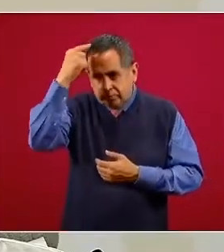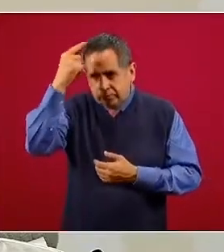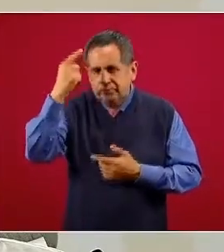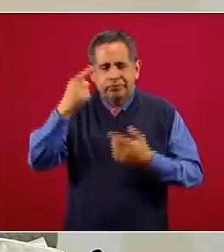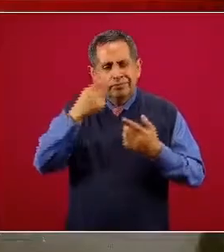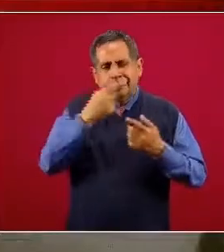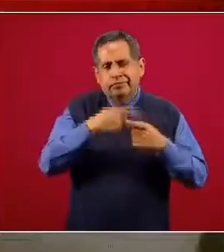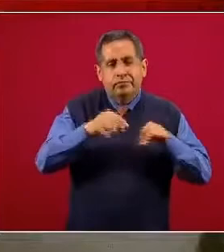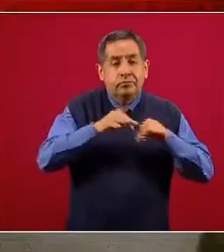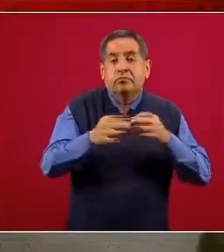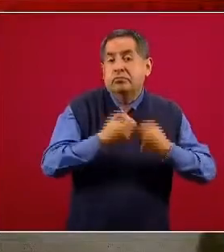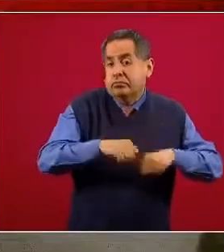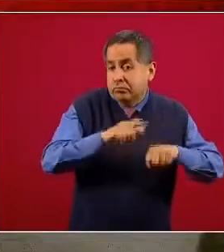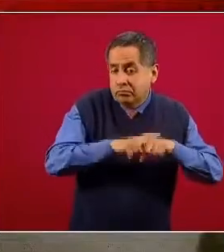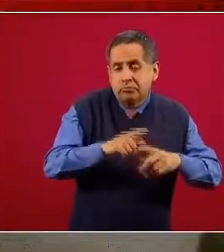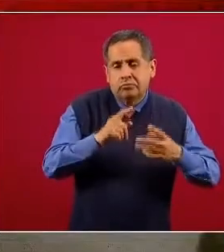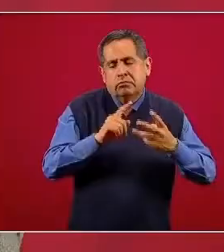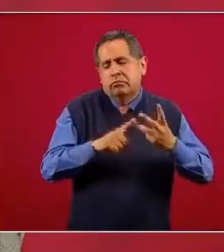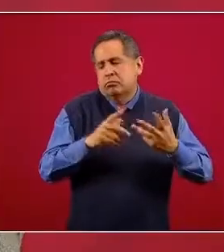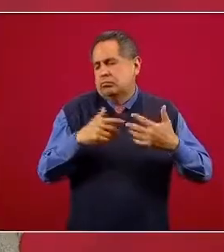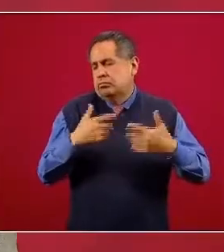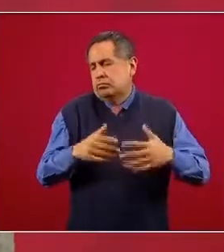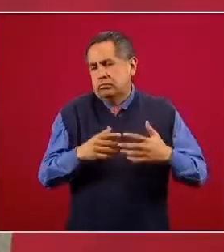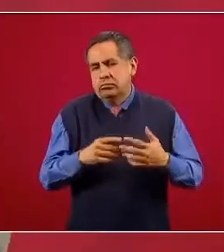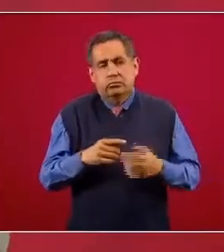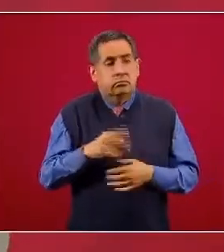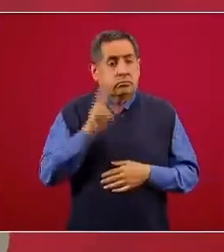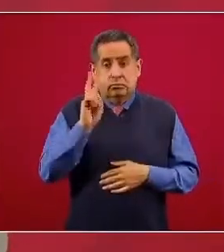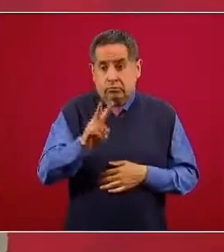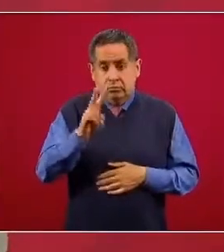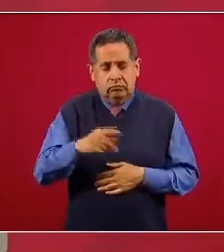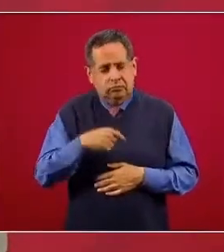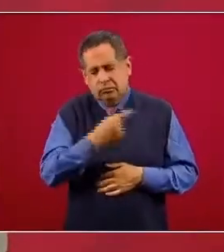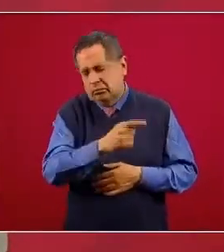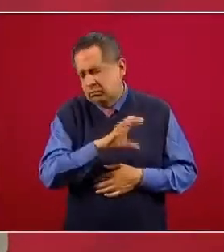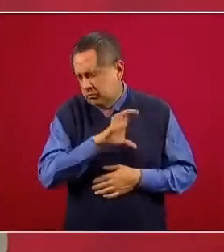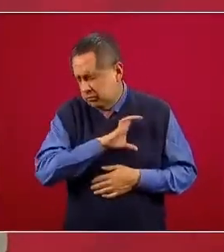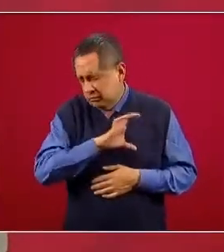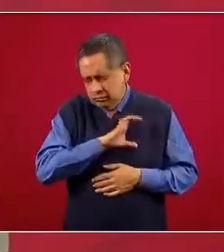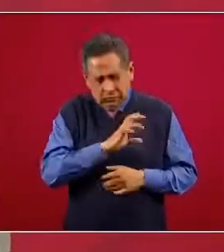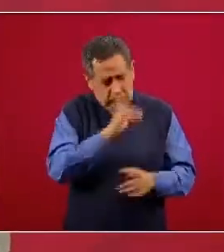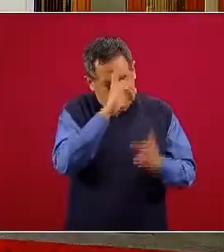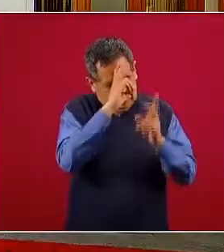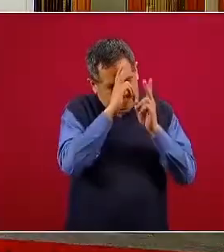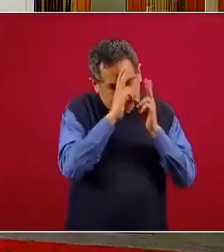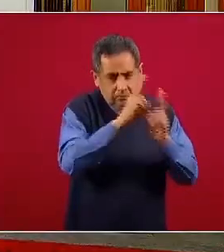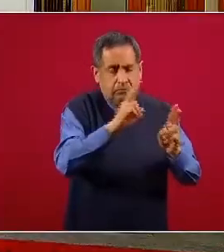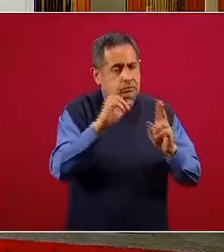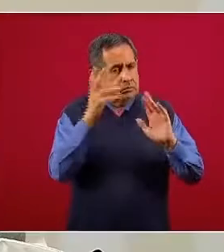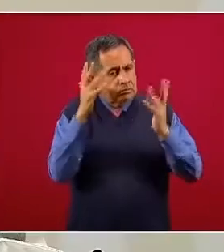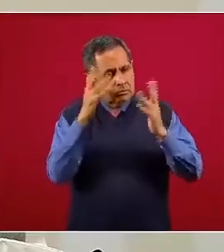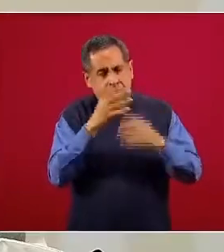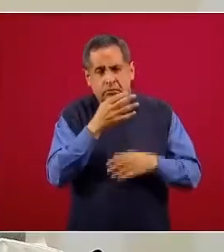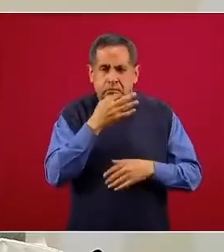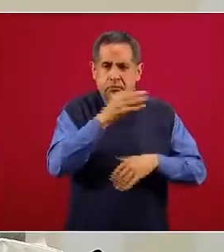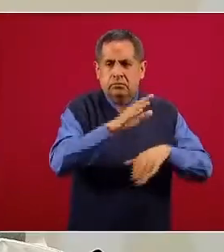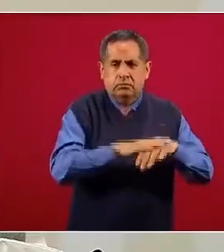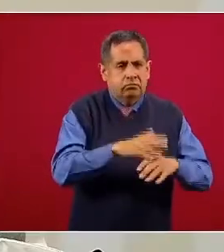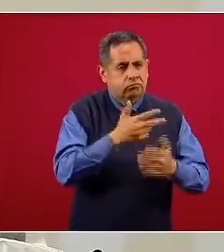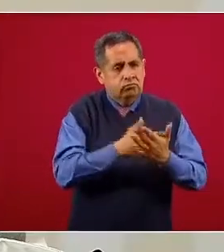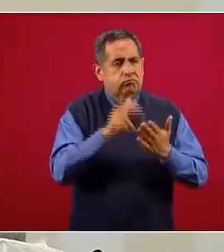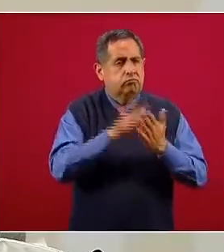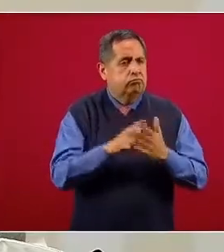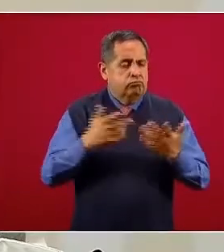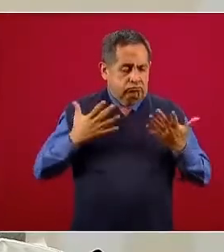sociales. Nuestro más cariñoso y honroso saludo a estos héroes de